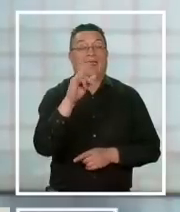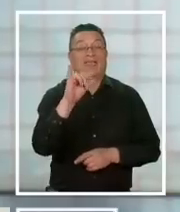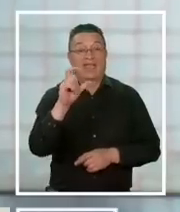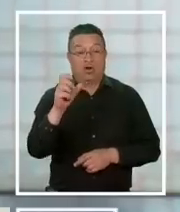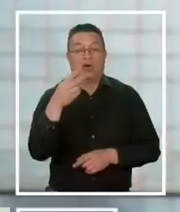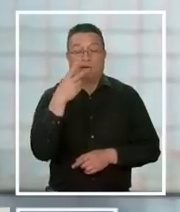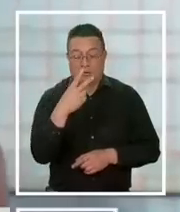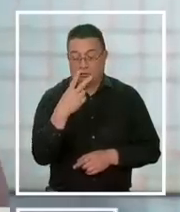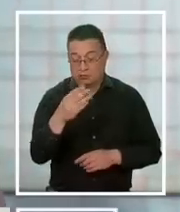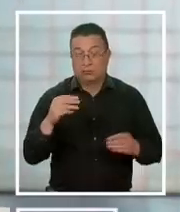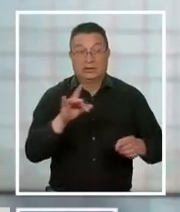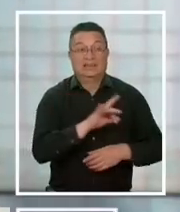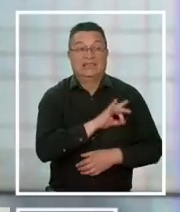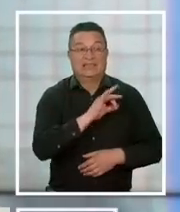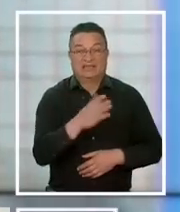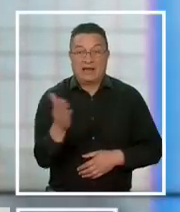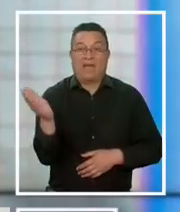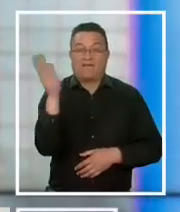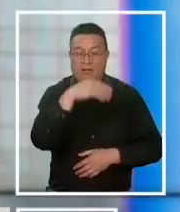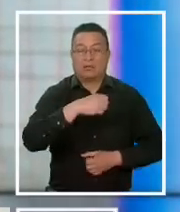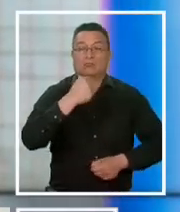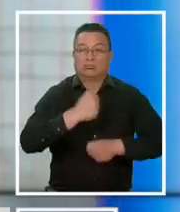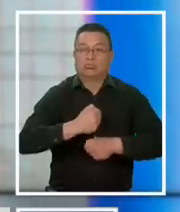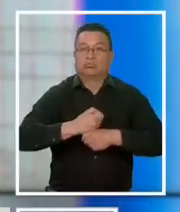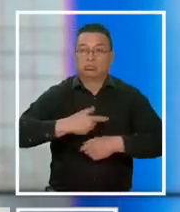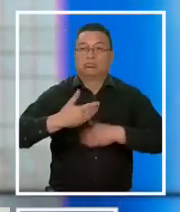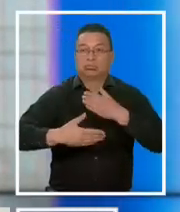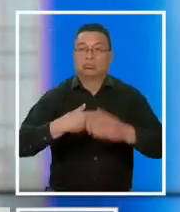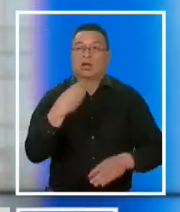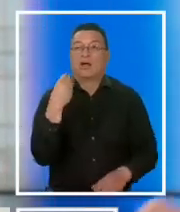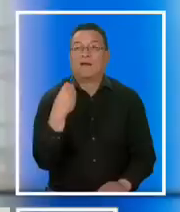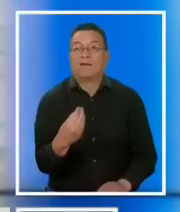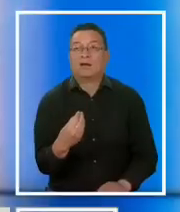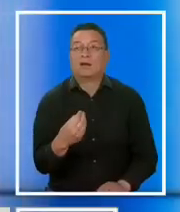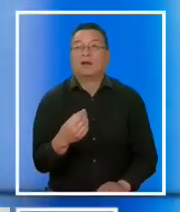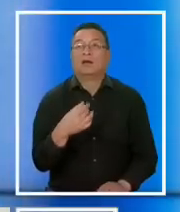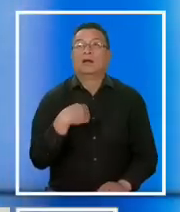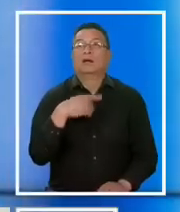y ha empujado bien chile vamos en eso ha resistido bien en general